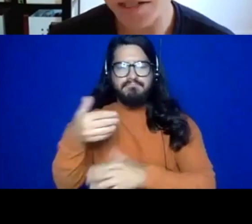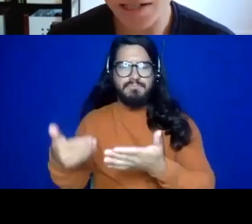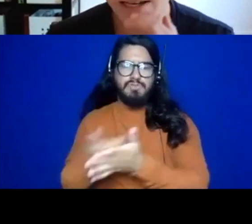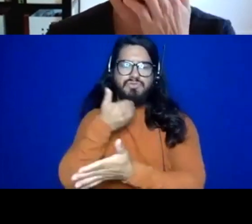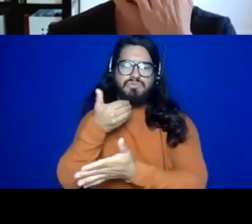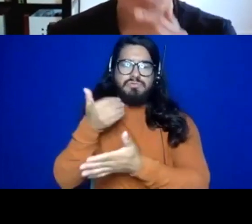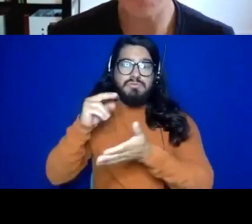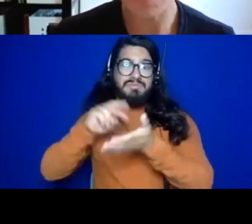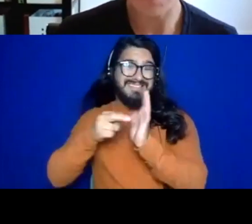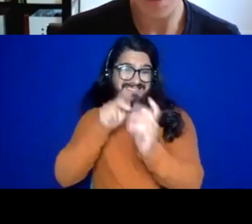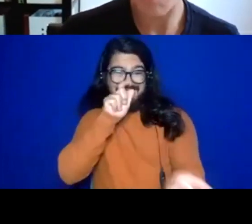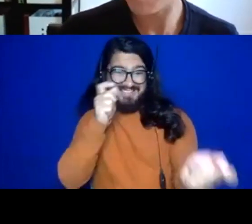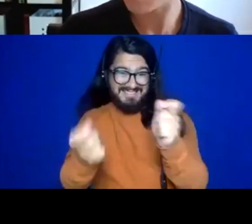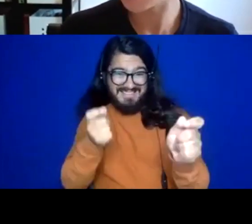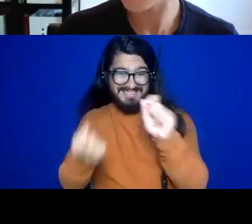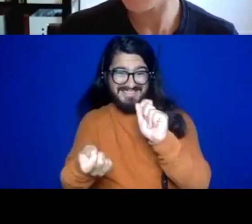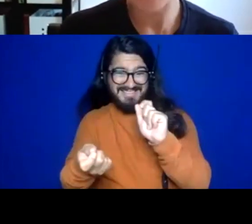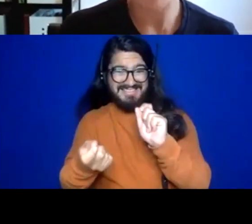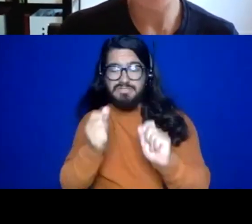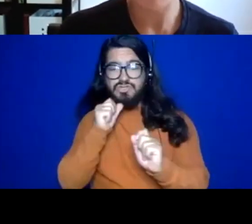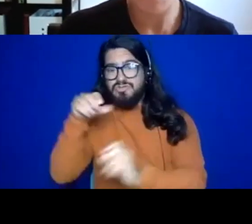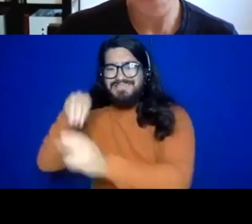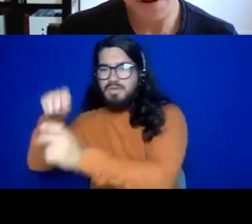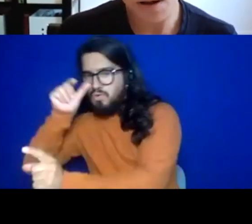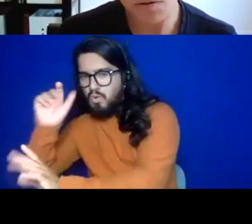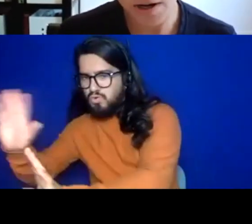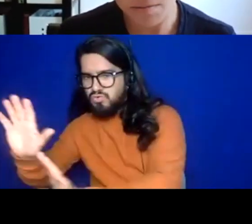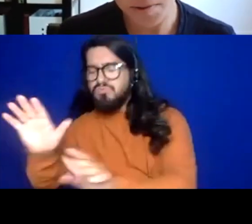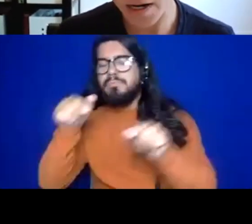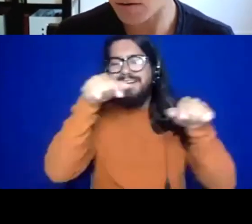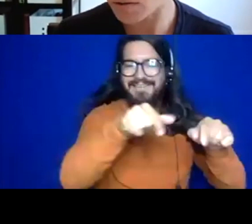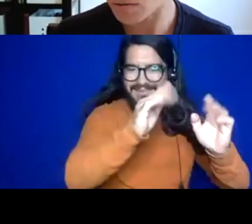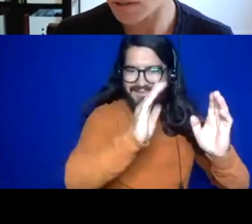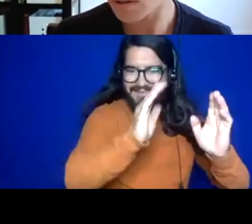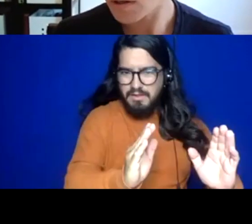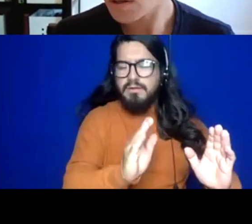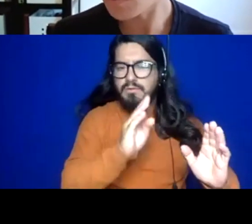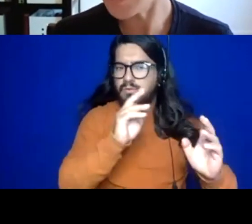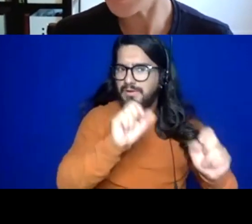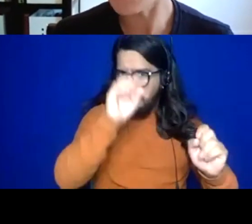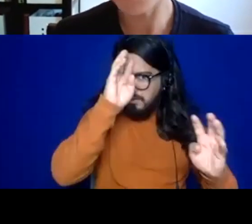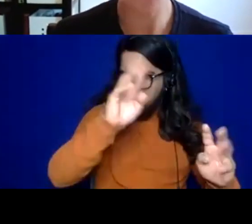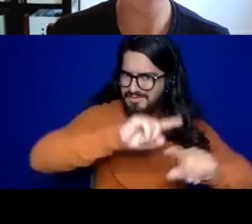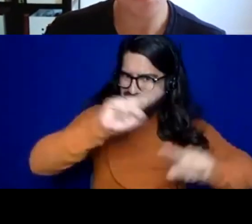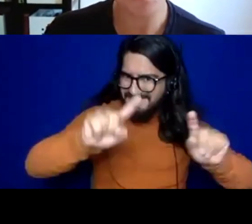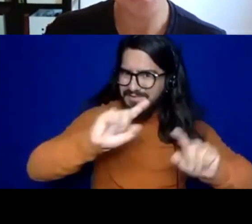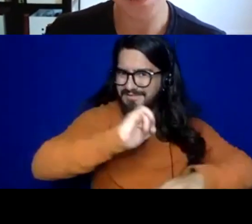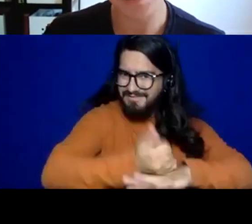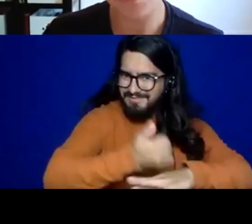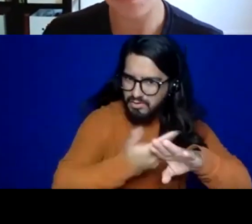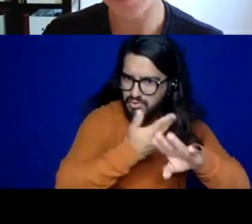Y cada vez que está creando una nueva, no está cambiando lo de Google, pero me está dando la opción para